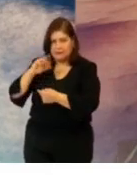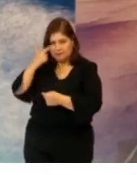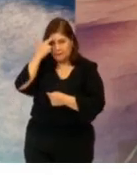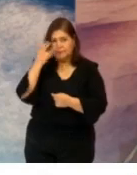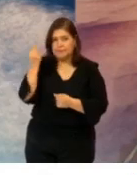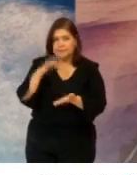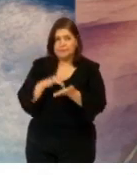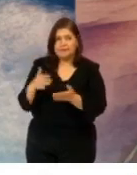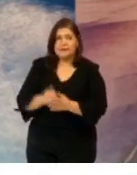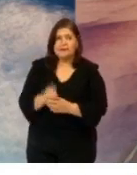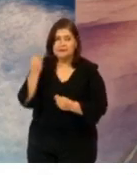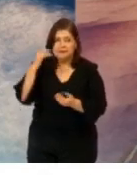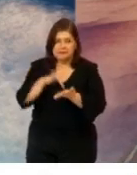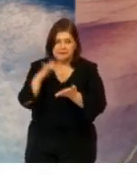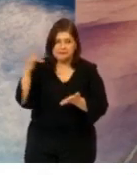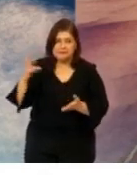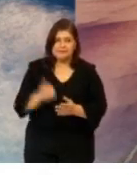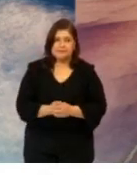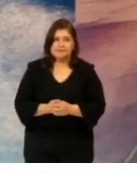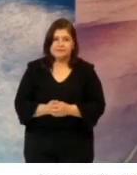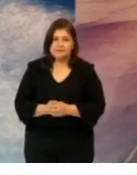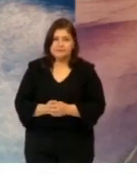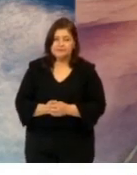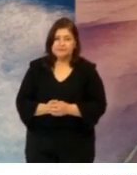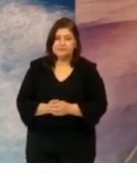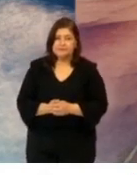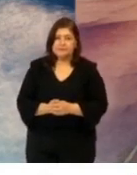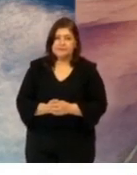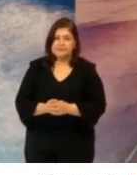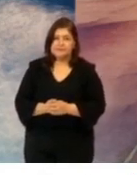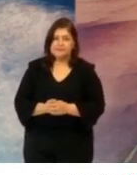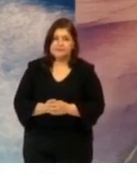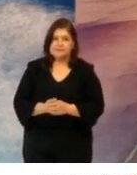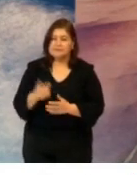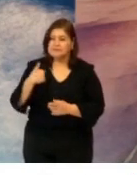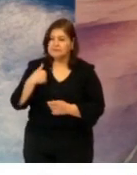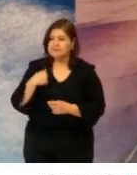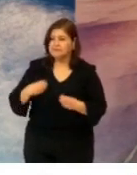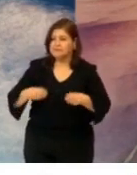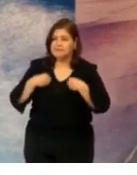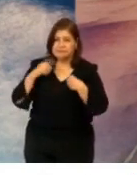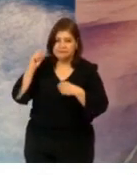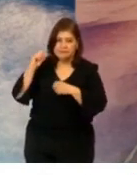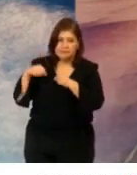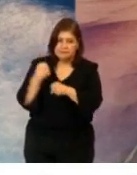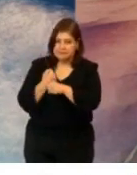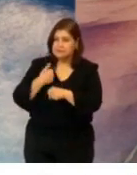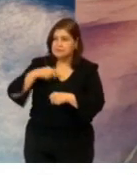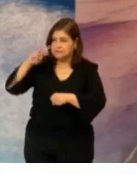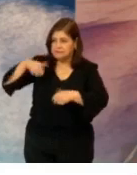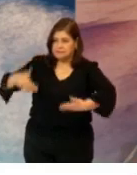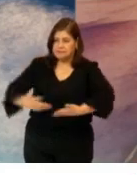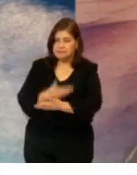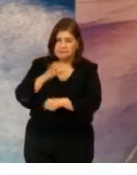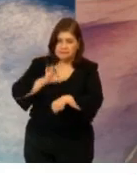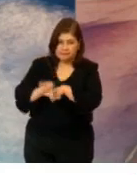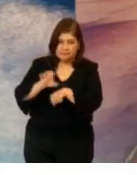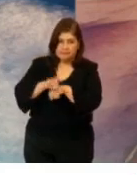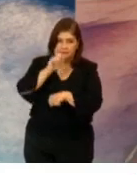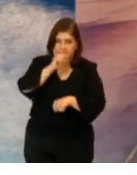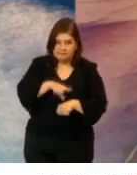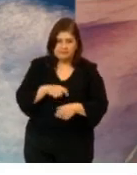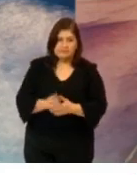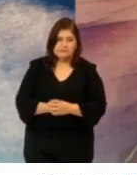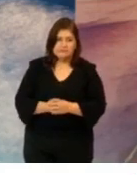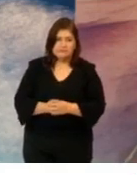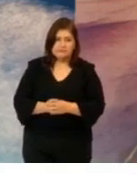gracias. Muchas gracias. Gracias, Bernardo. Yo llevo 20 años viviendo en México, soy colombiana también. Muchas